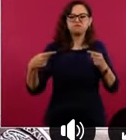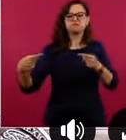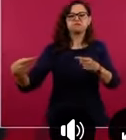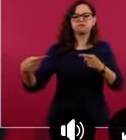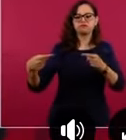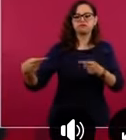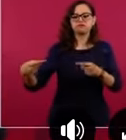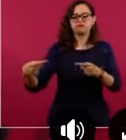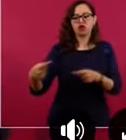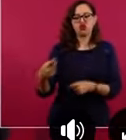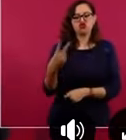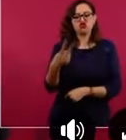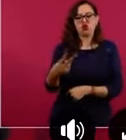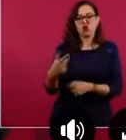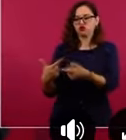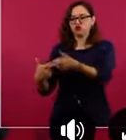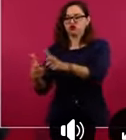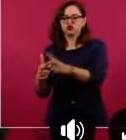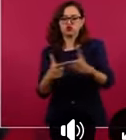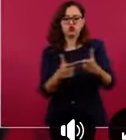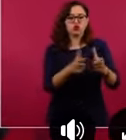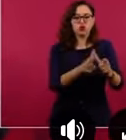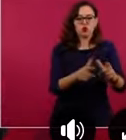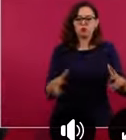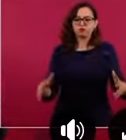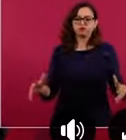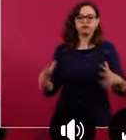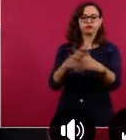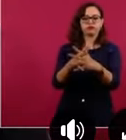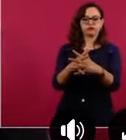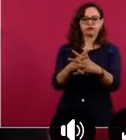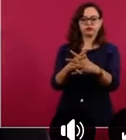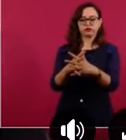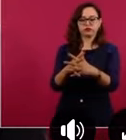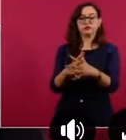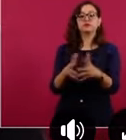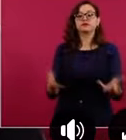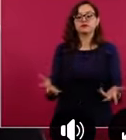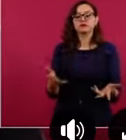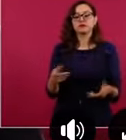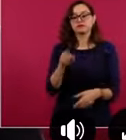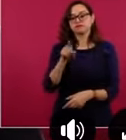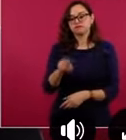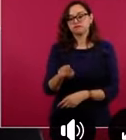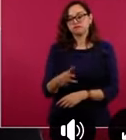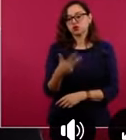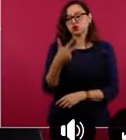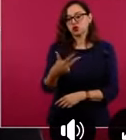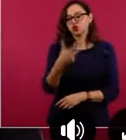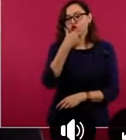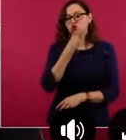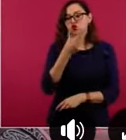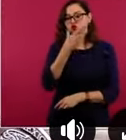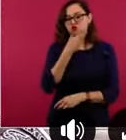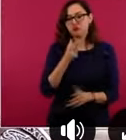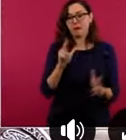fue en Tuzantla, fueron victimados 8 masculinos. Sin embargo, se hizo un